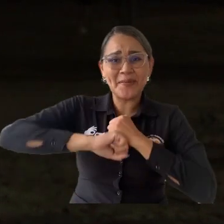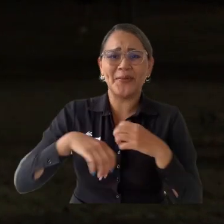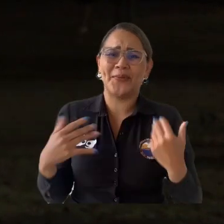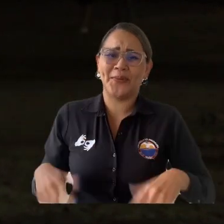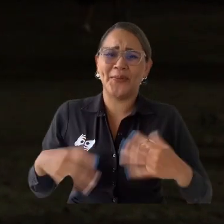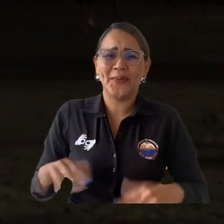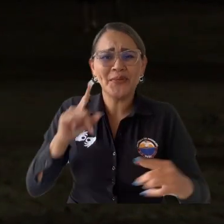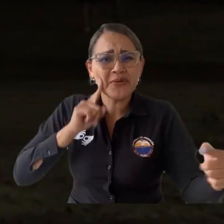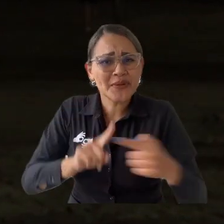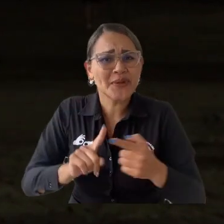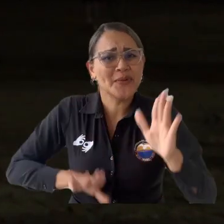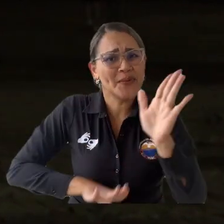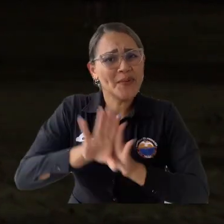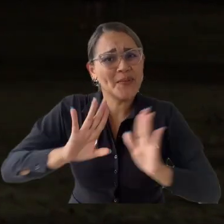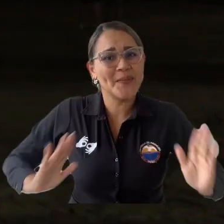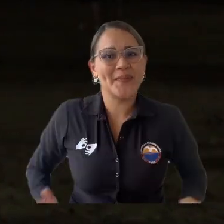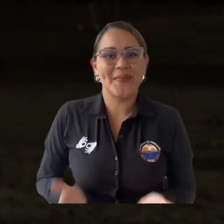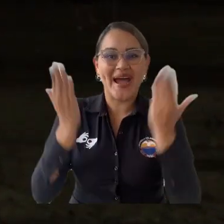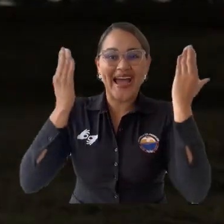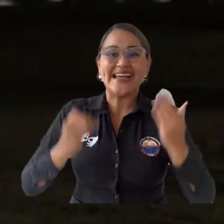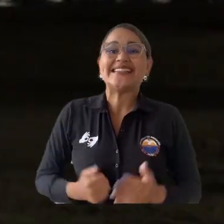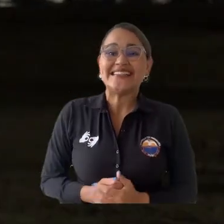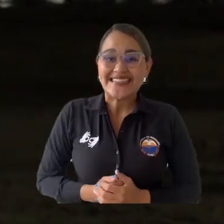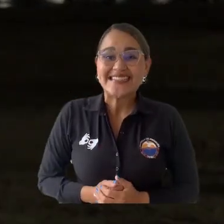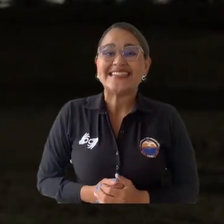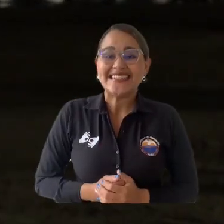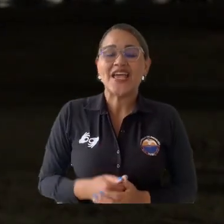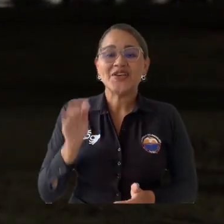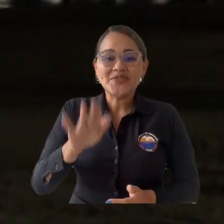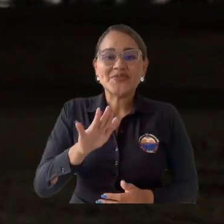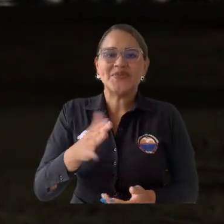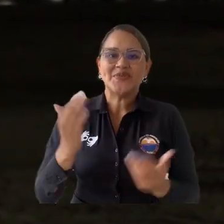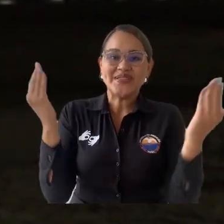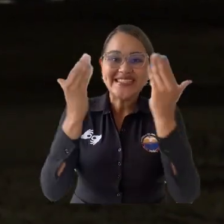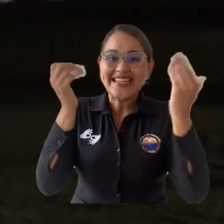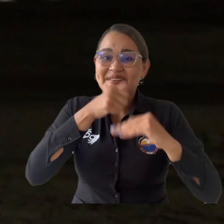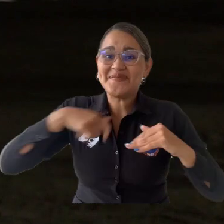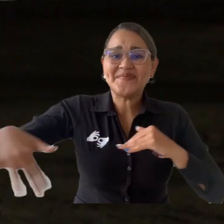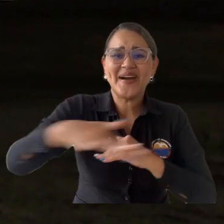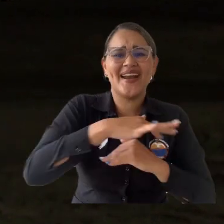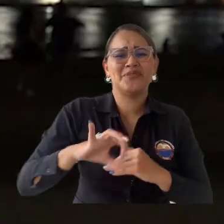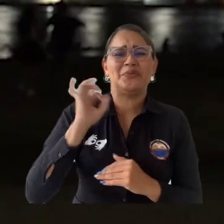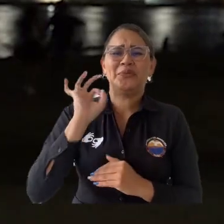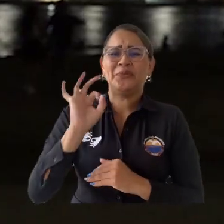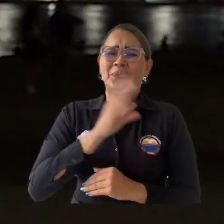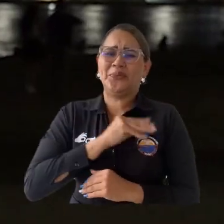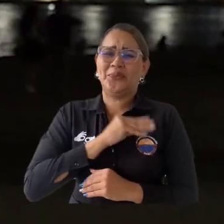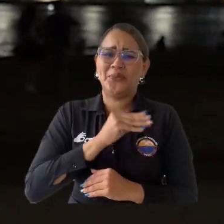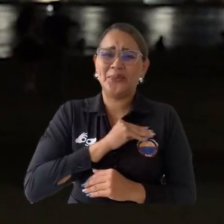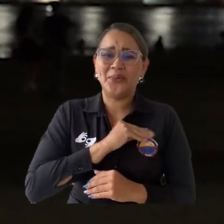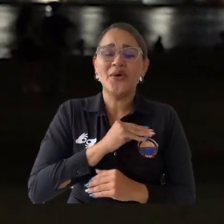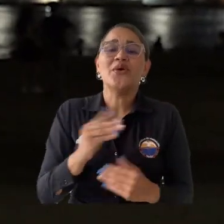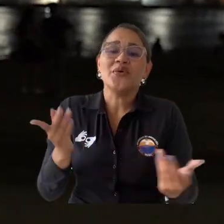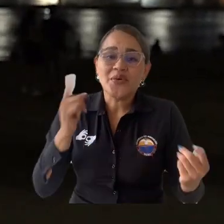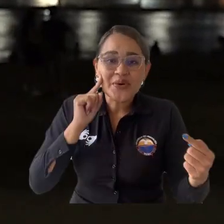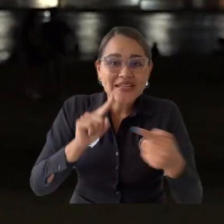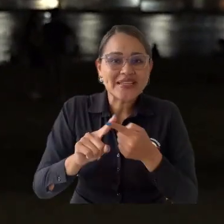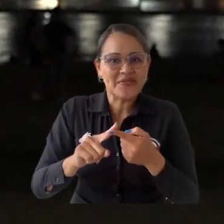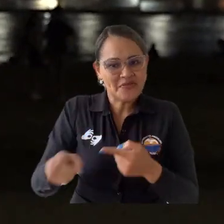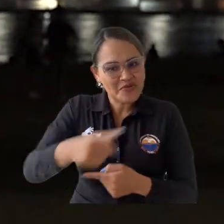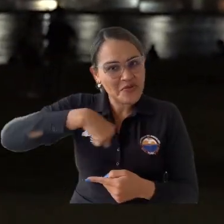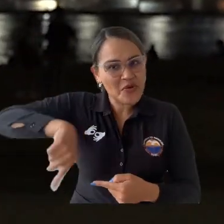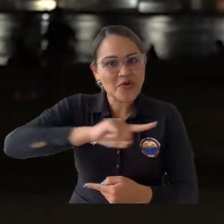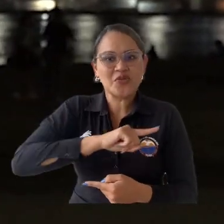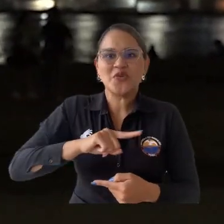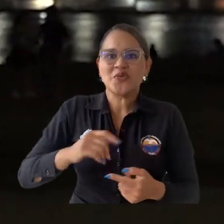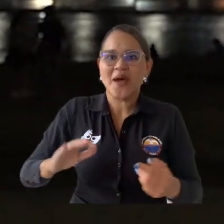grande para nosotros poder seguir avanzando en este proyecto. El apoyo que nos ofrece Cine al Mar y HD Cinema significaría que podemos mejorar